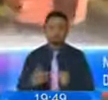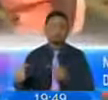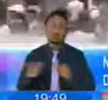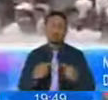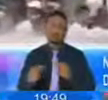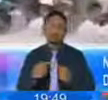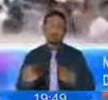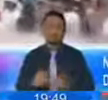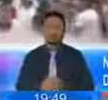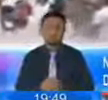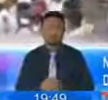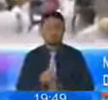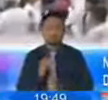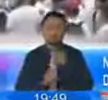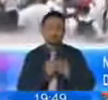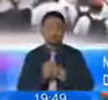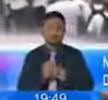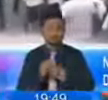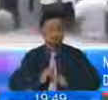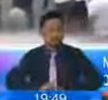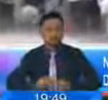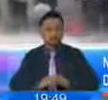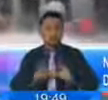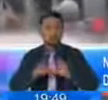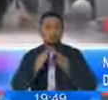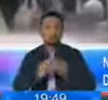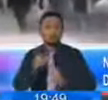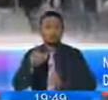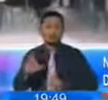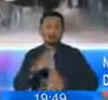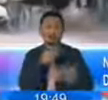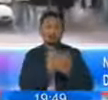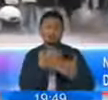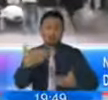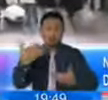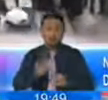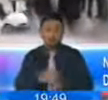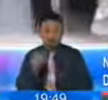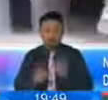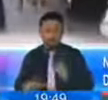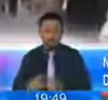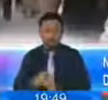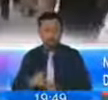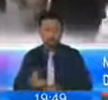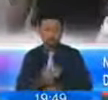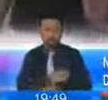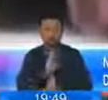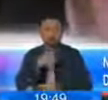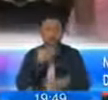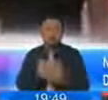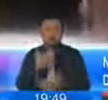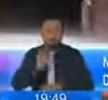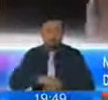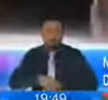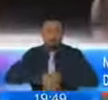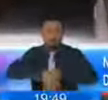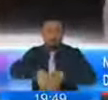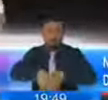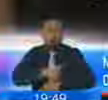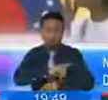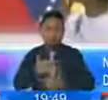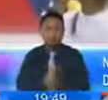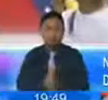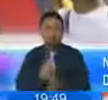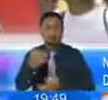escala nacional e internacional continúan, familiares de los presos políticos y de las personas que fueron asiladas durante las movilizaciones